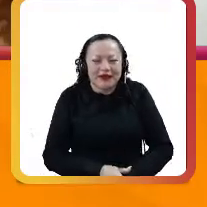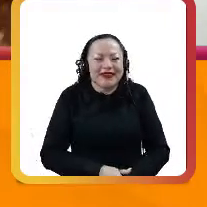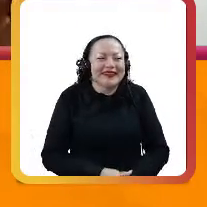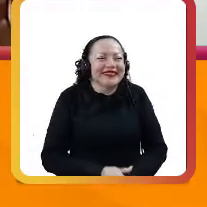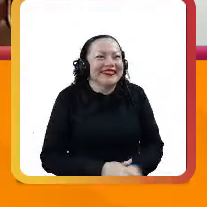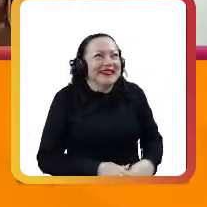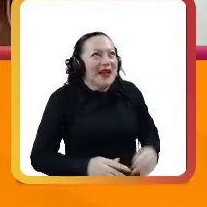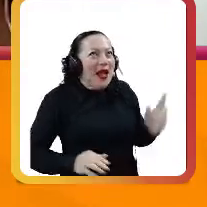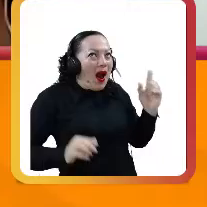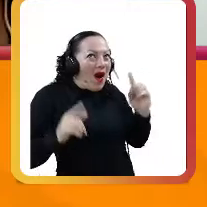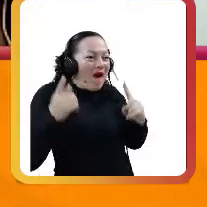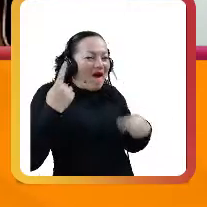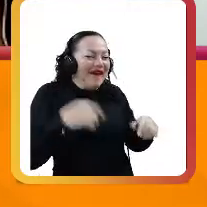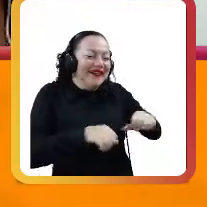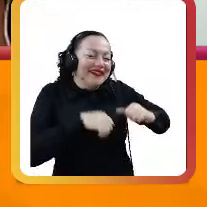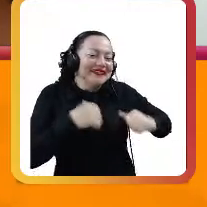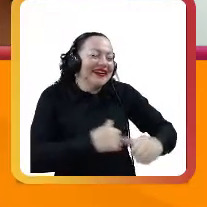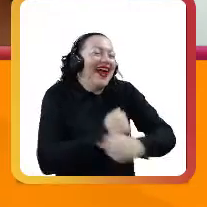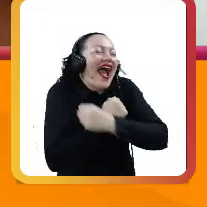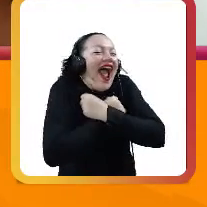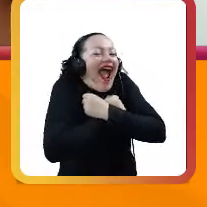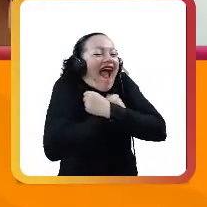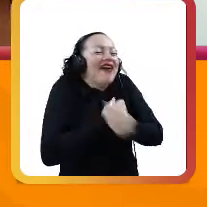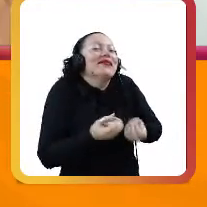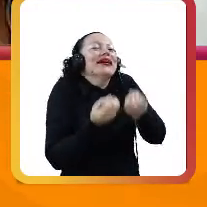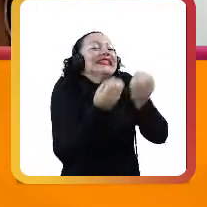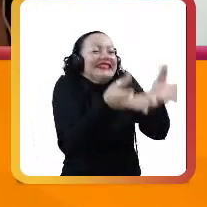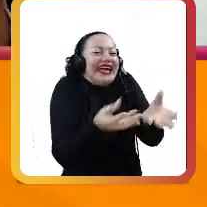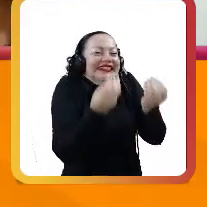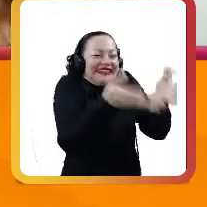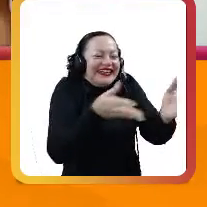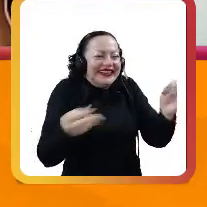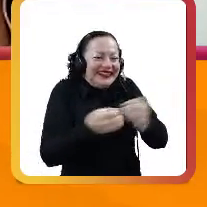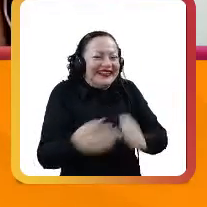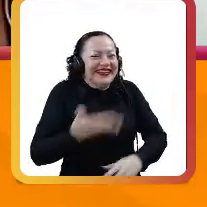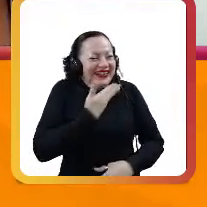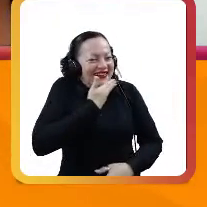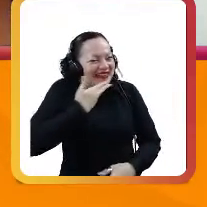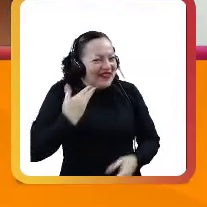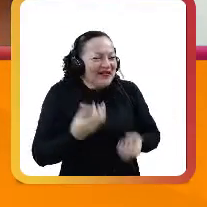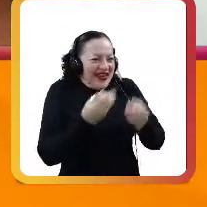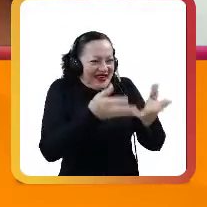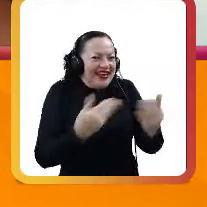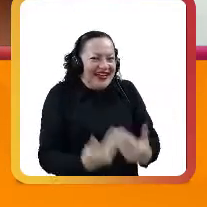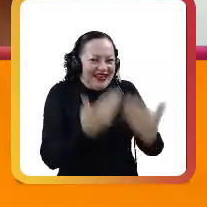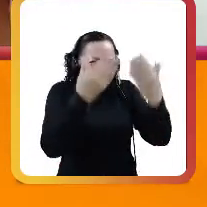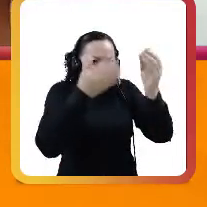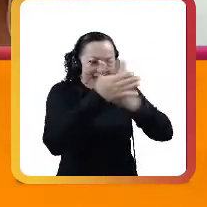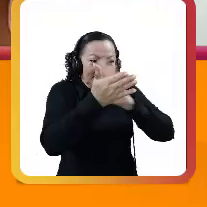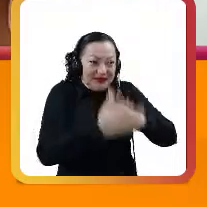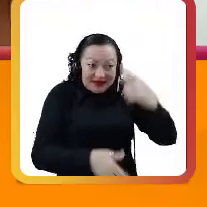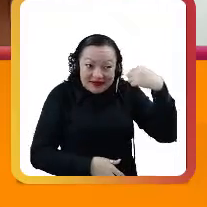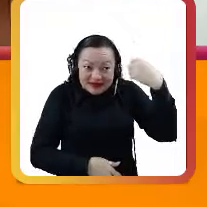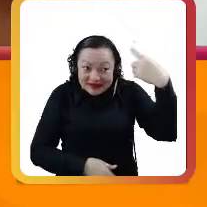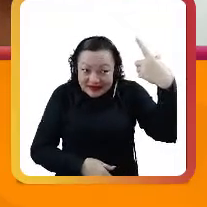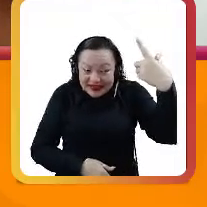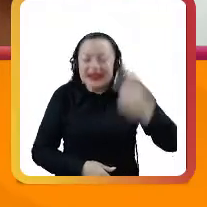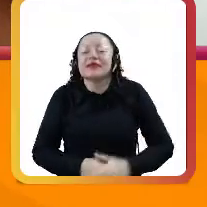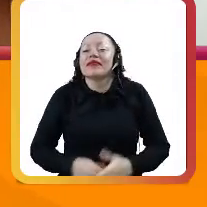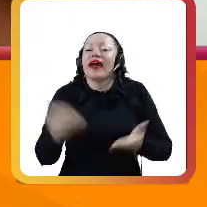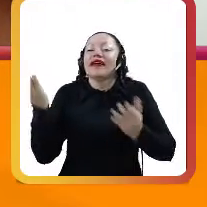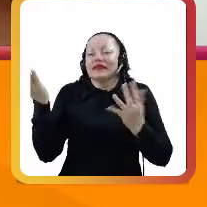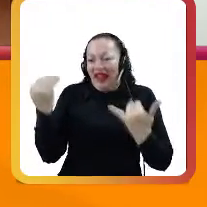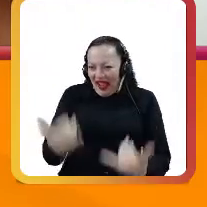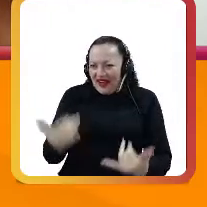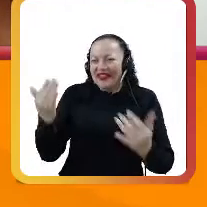yo doy mucho amor, entonces yo creo que ese es el mejor regalo que puede dar. Ay, Dios. Vamos a irnos